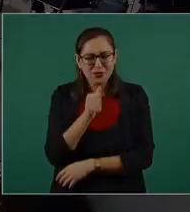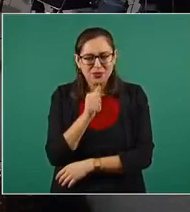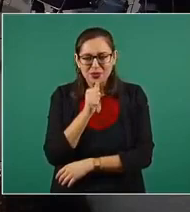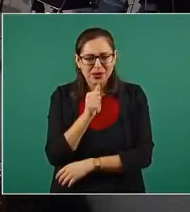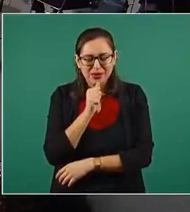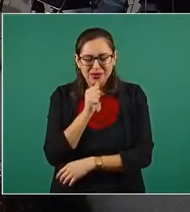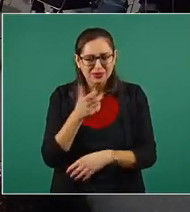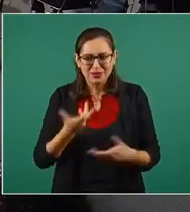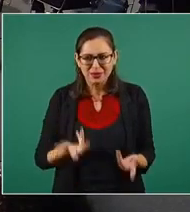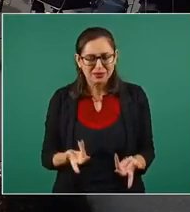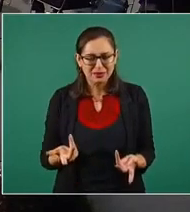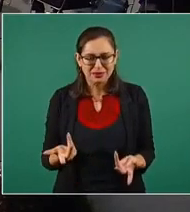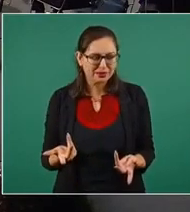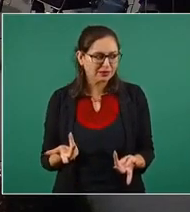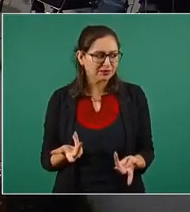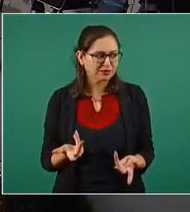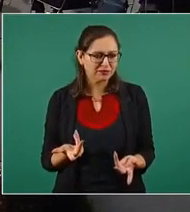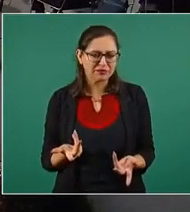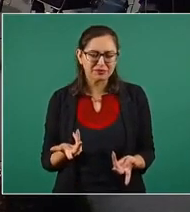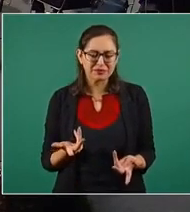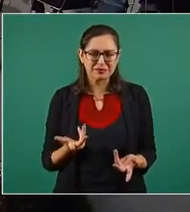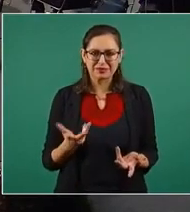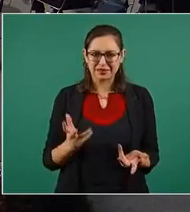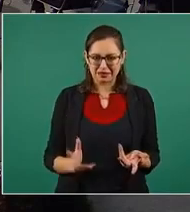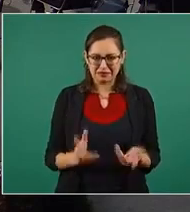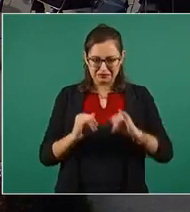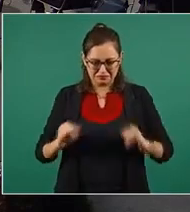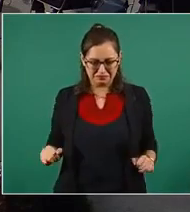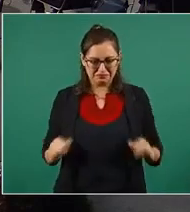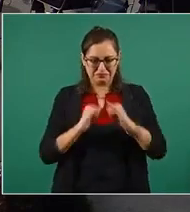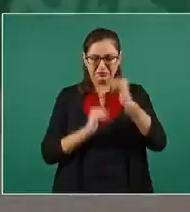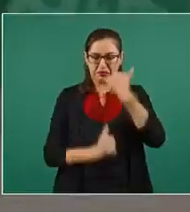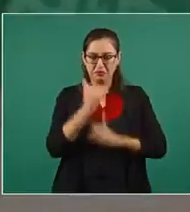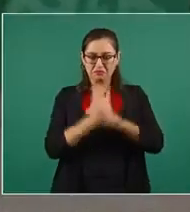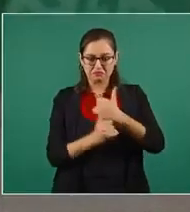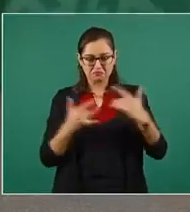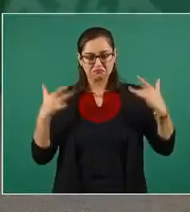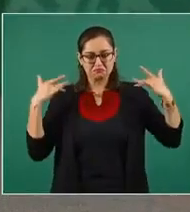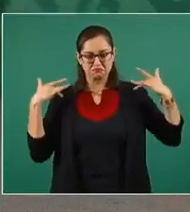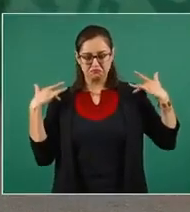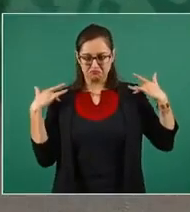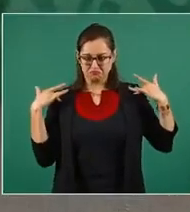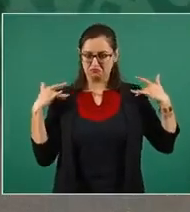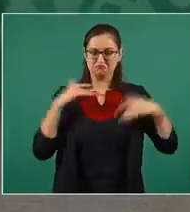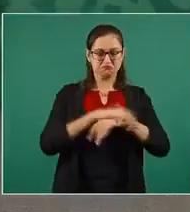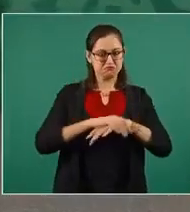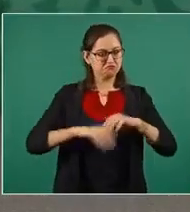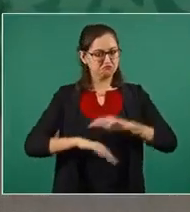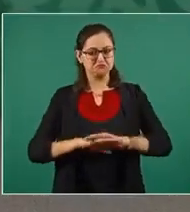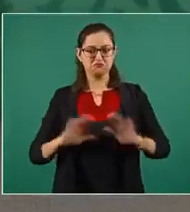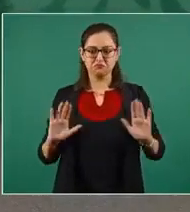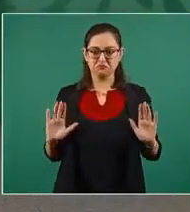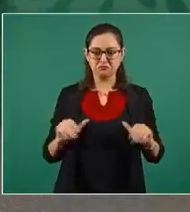era pues una actitud de mediación, de equilibrio, de conciliación.